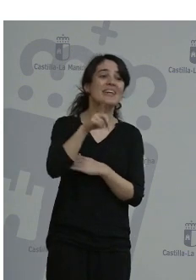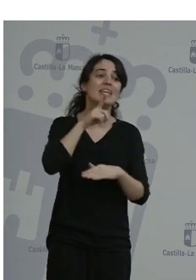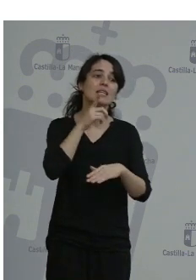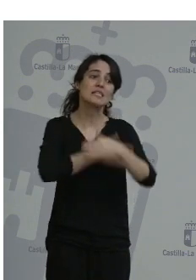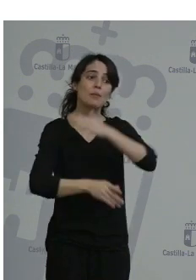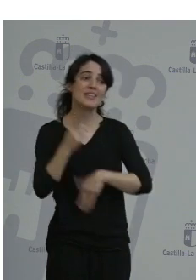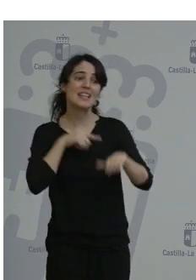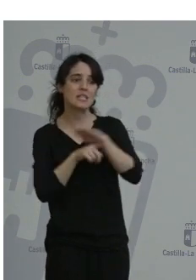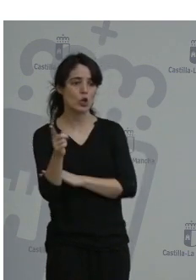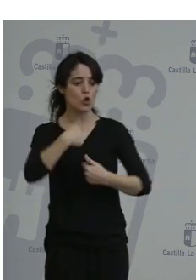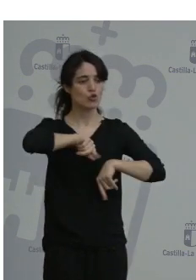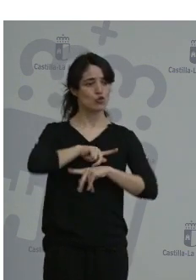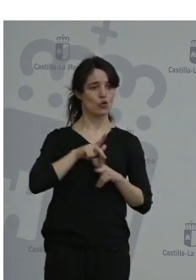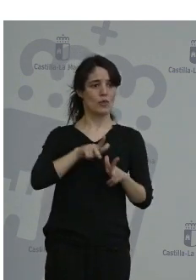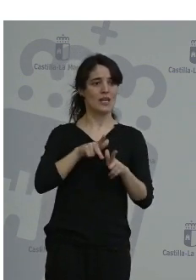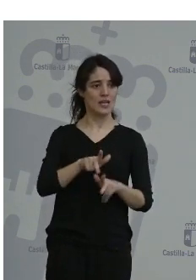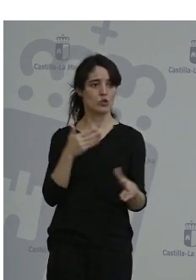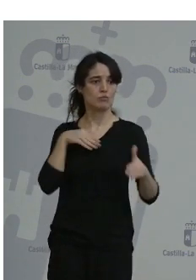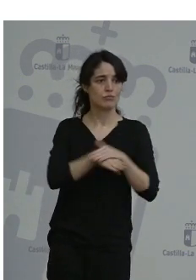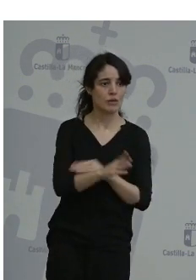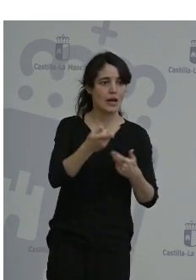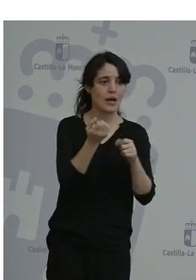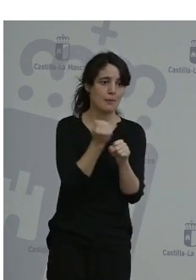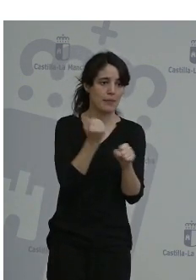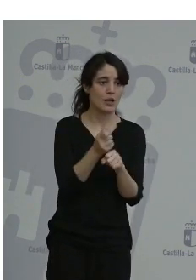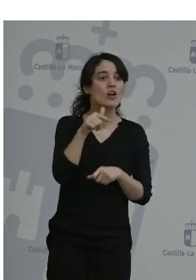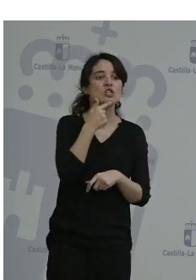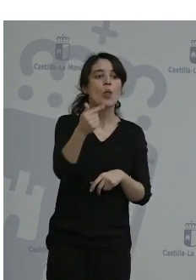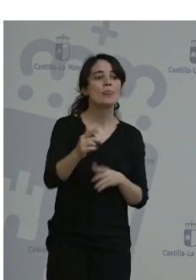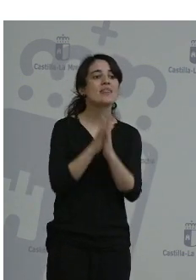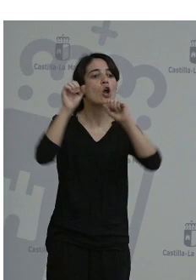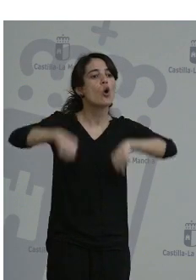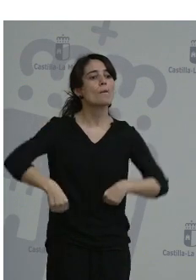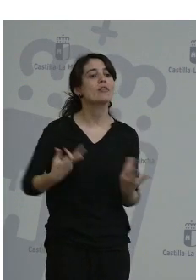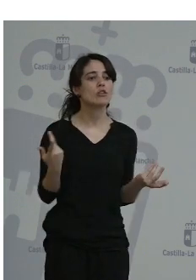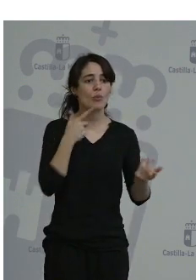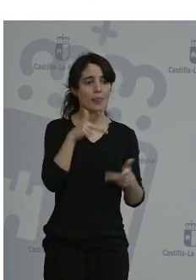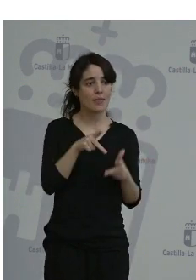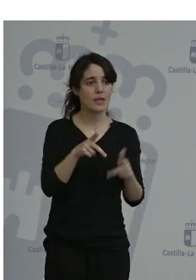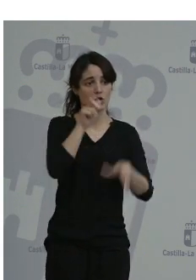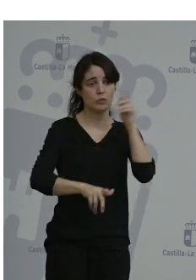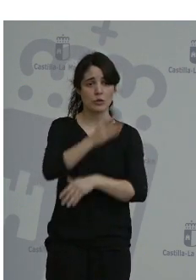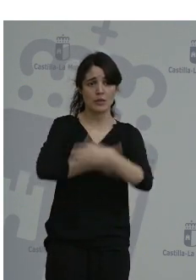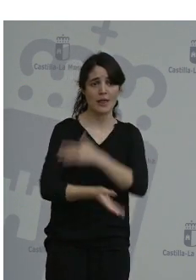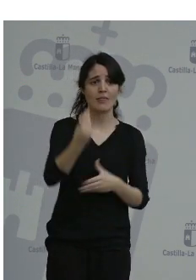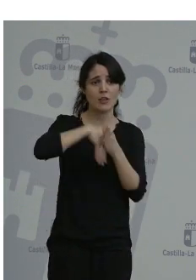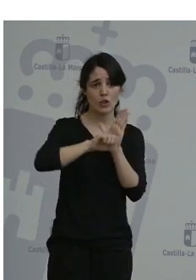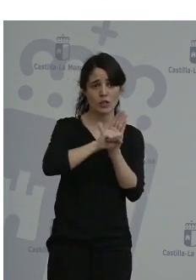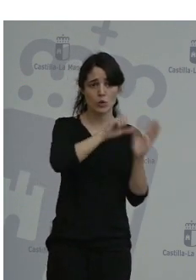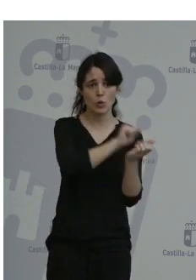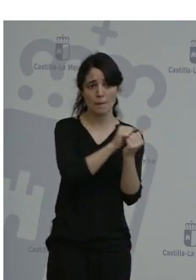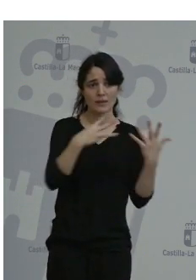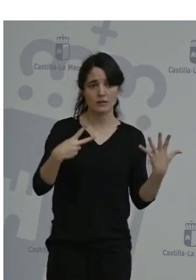tenemos el derecho al empleo. Así lo dice la Convención de Derechos, las personas con discapacidad en su artículo 27.